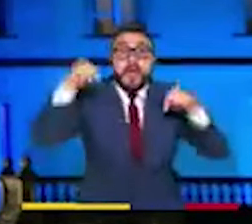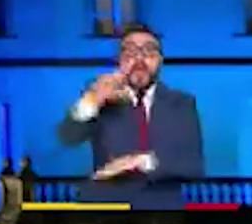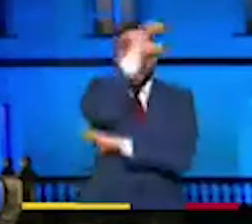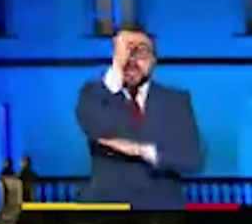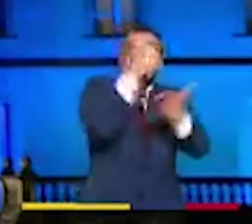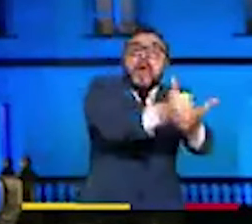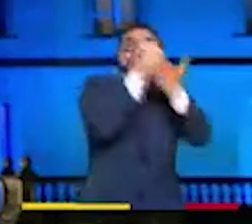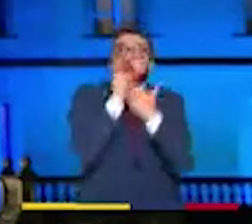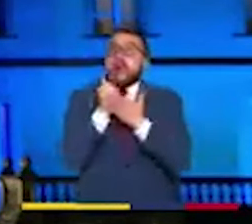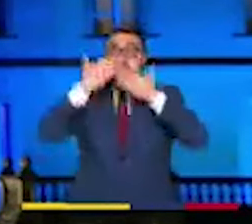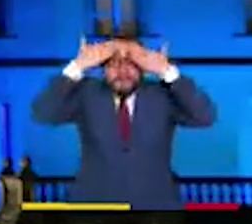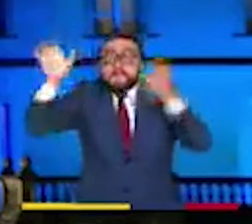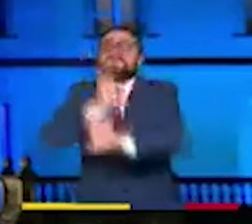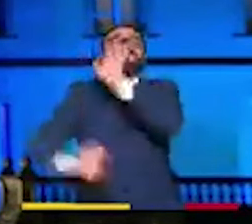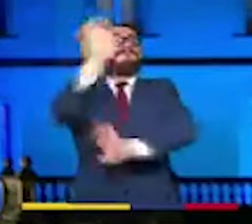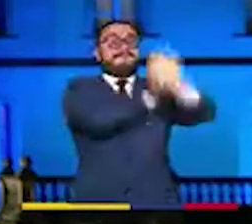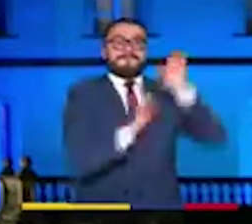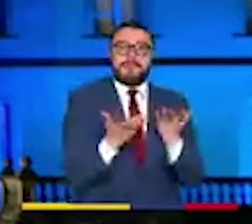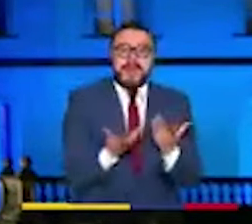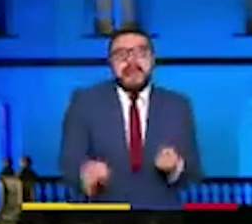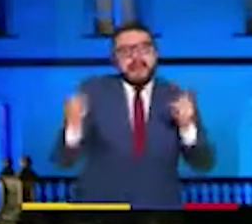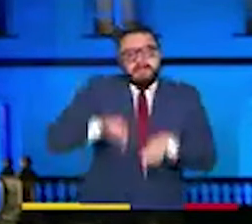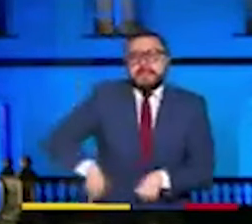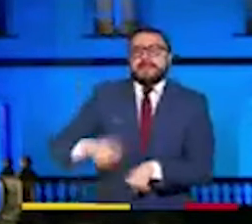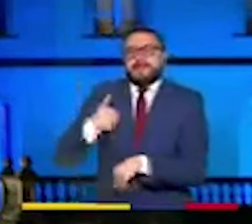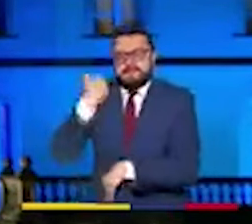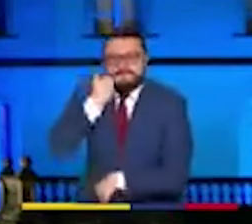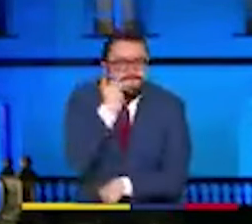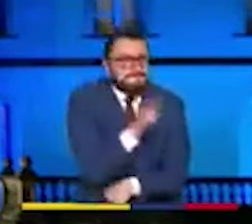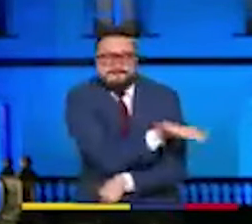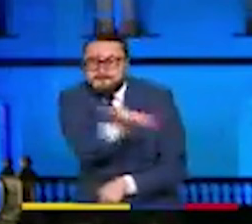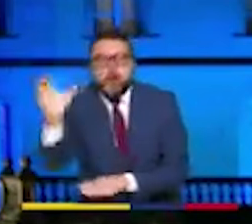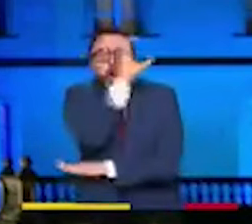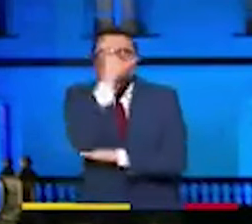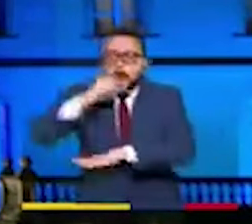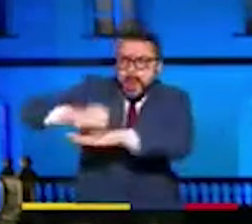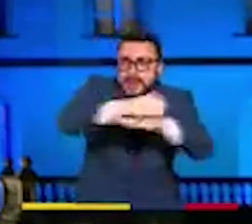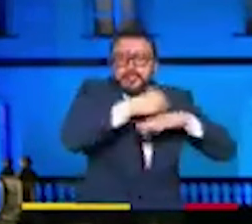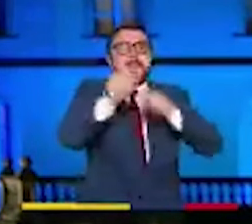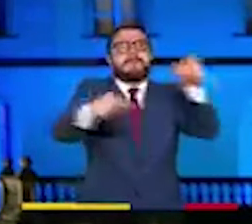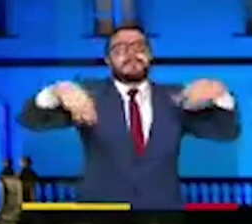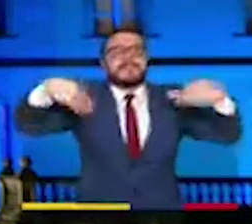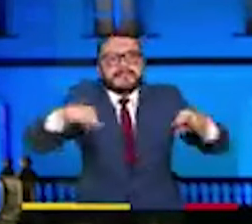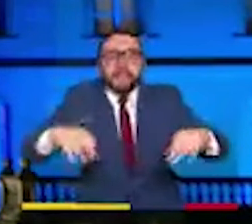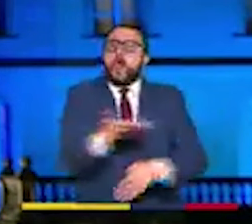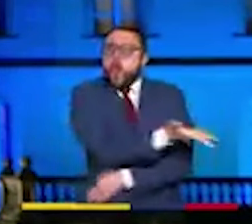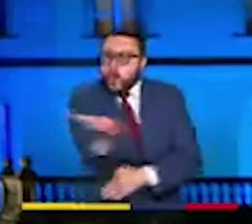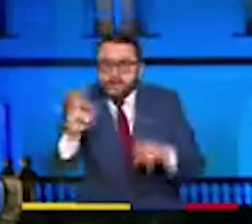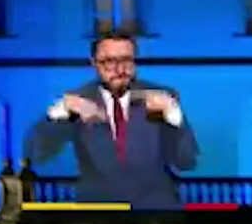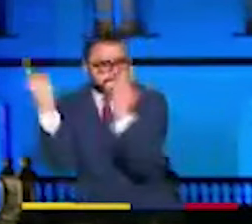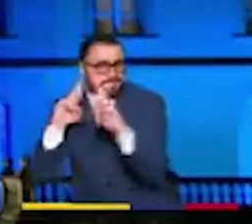democracia. Le solicito a todas las organizaciones populares de Colombia reunirse y decretarse